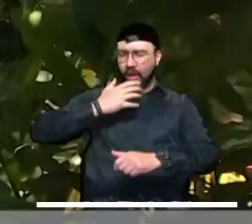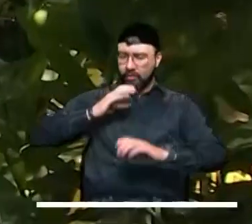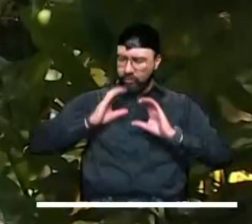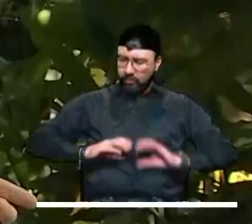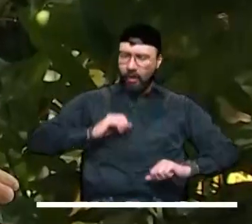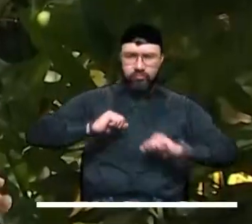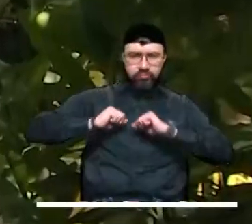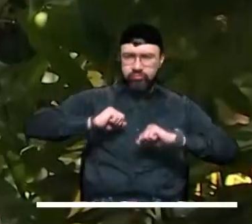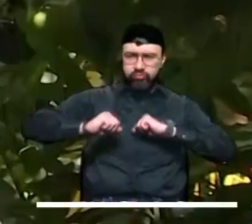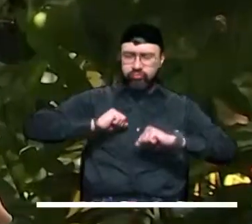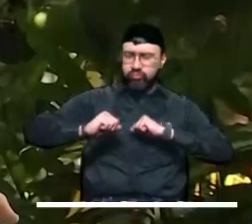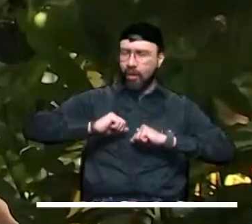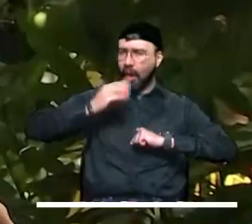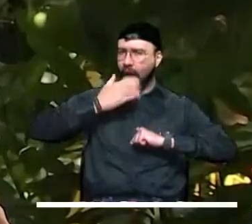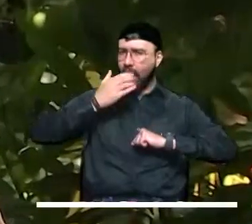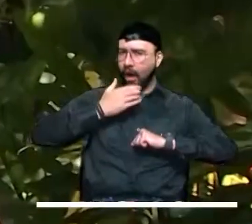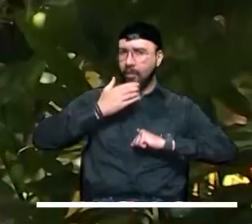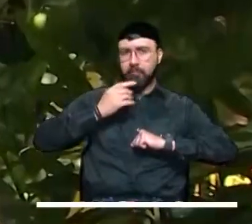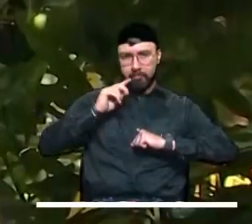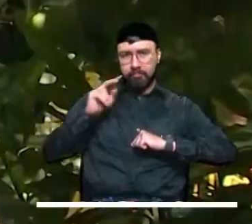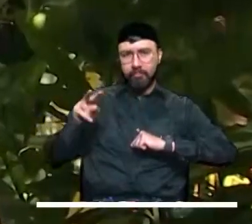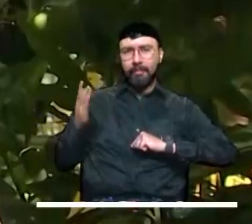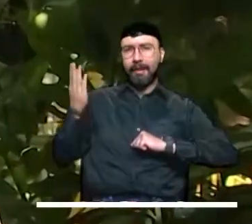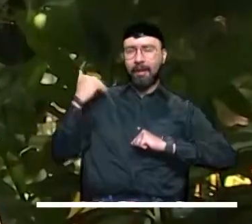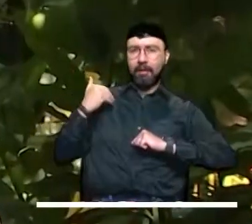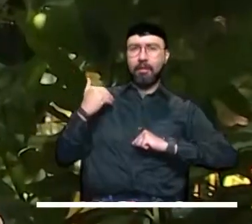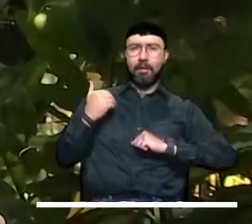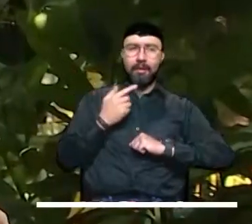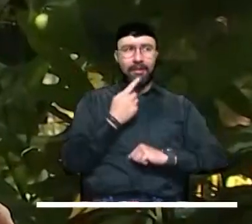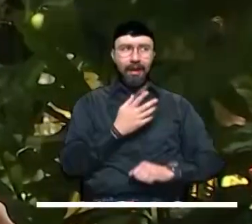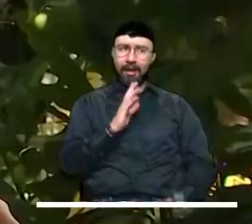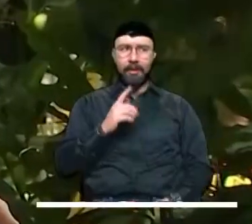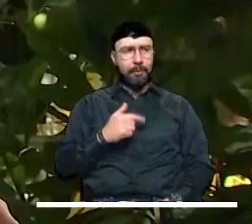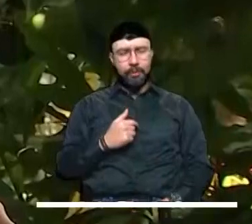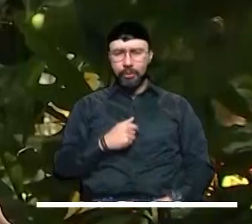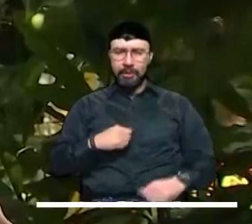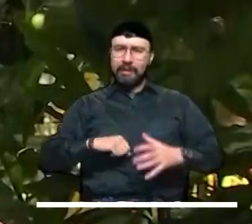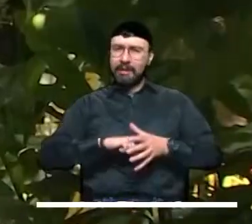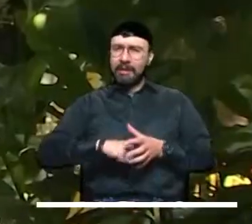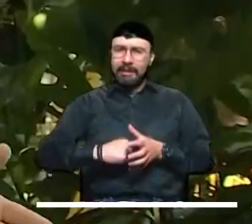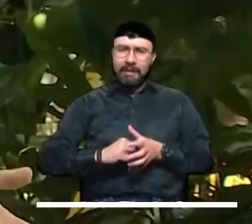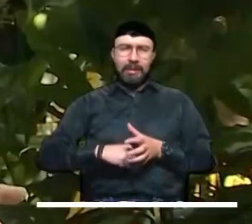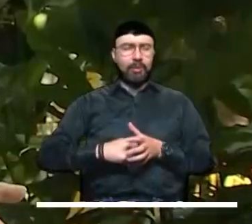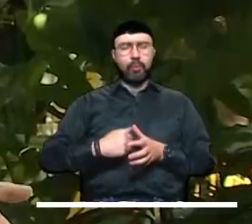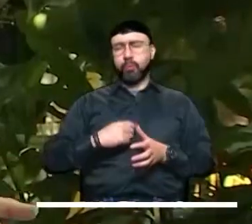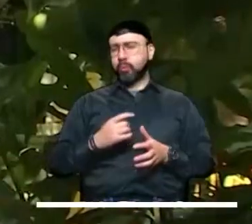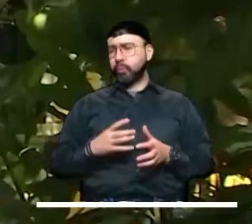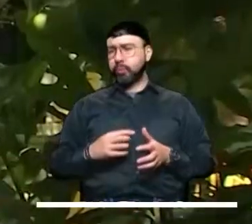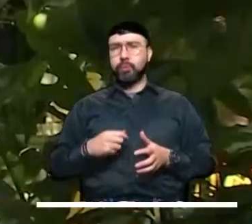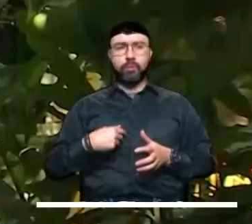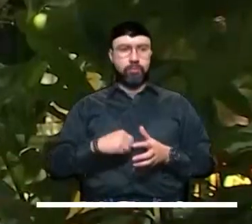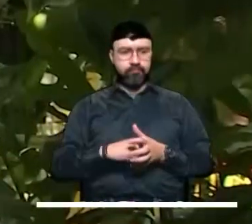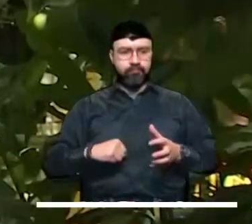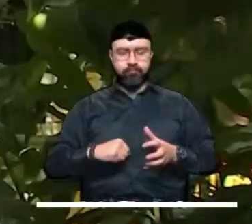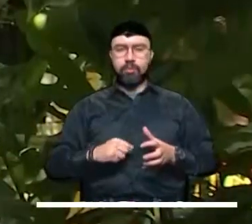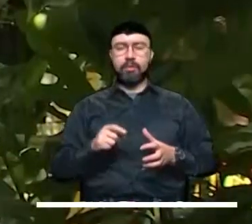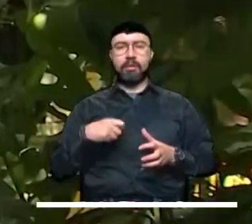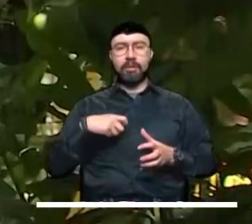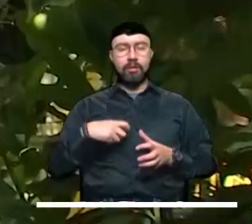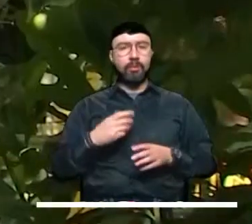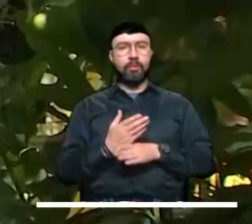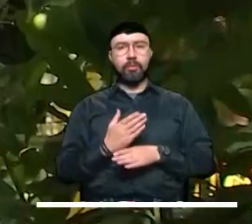cuerpo. Ahora, muchos dirán, es que yo no soporto las rodillas, yo tengo mucha artrosis, tengo un problema de